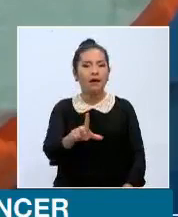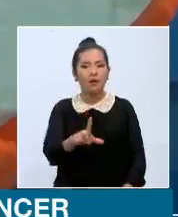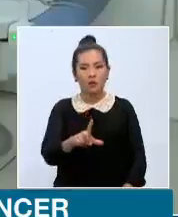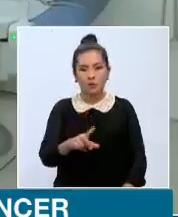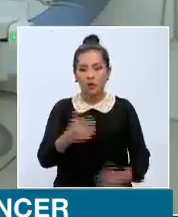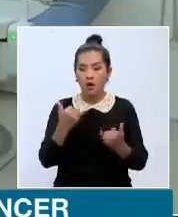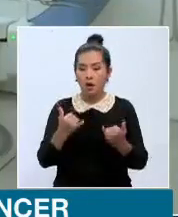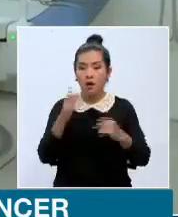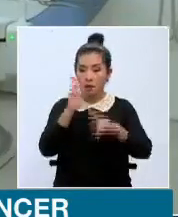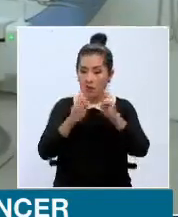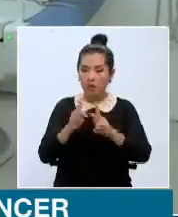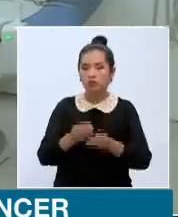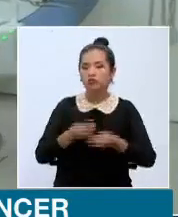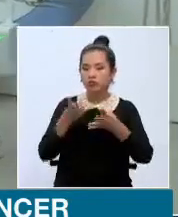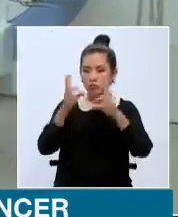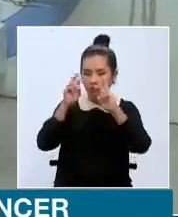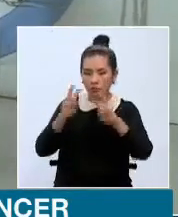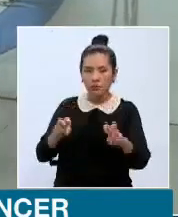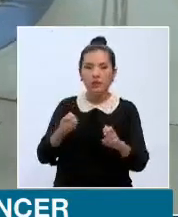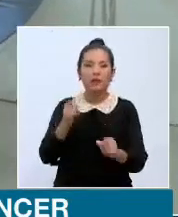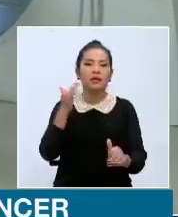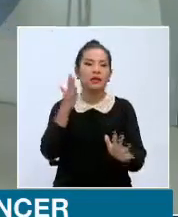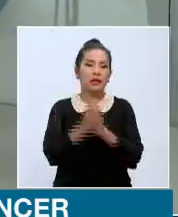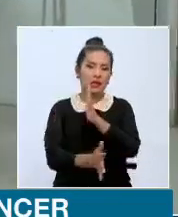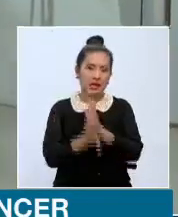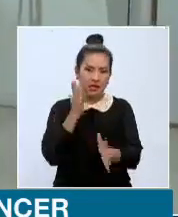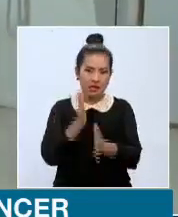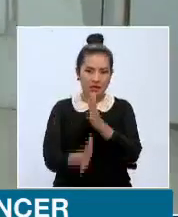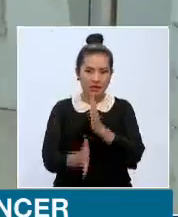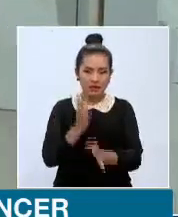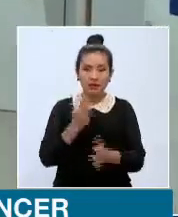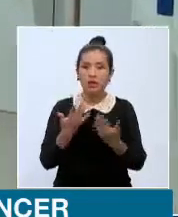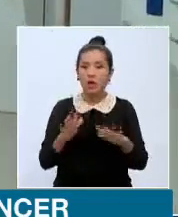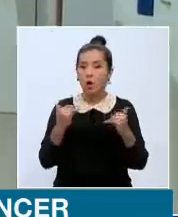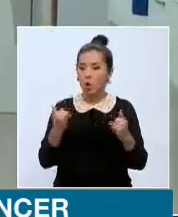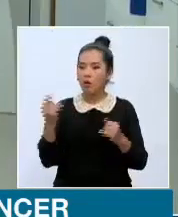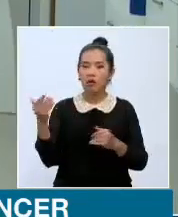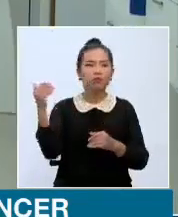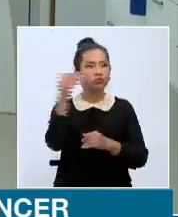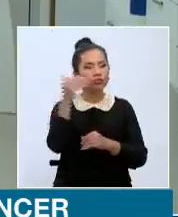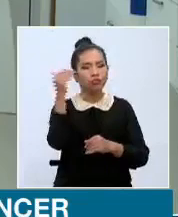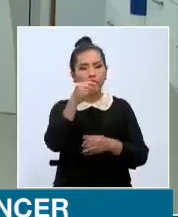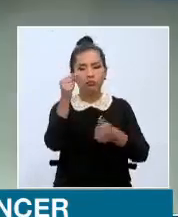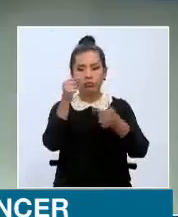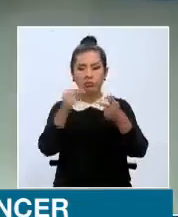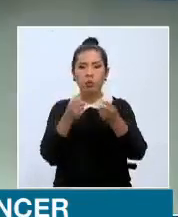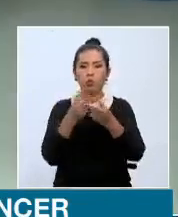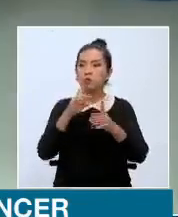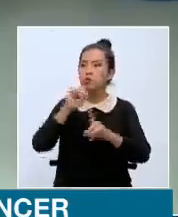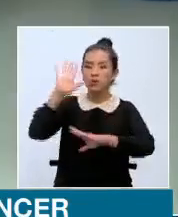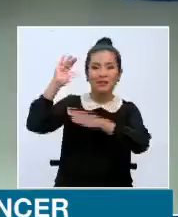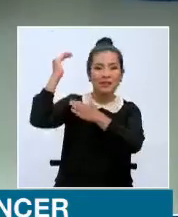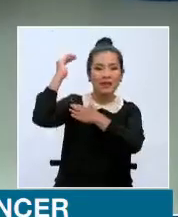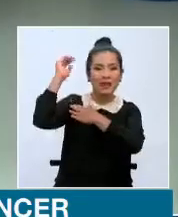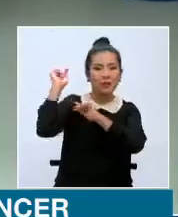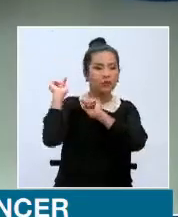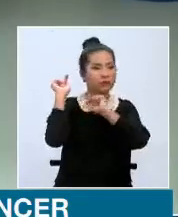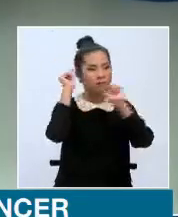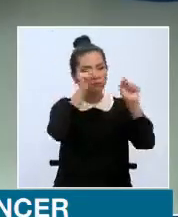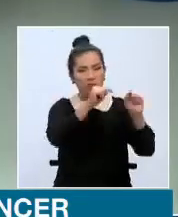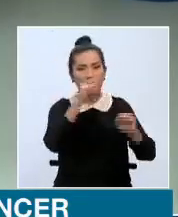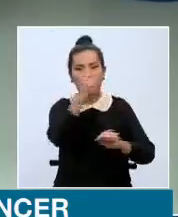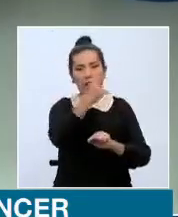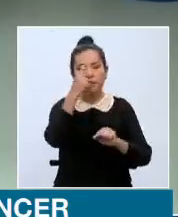están recibiendo gratuitamente y hoy llegaron muchos pacientes, muchas hermanas de Santa Cruz para hacerse